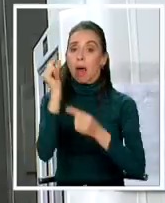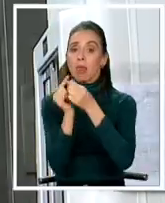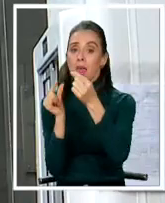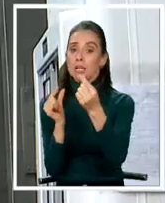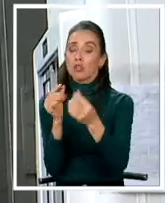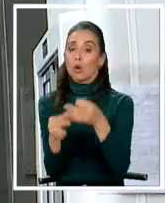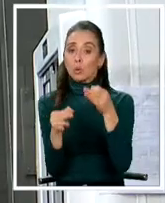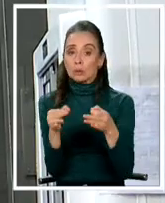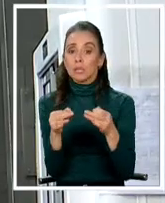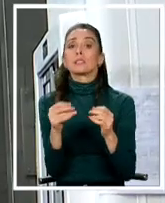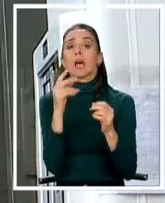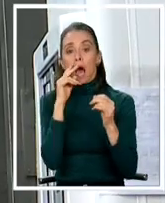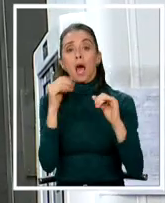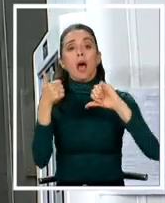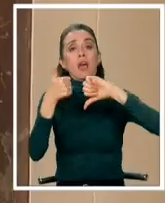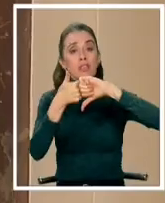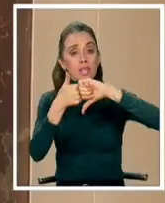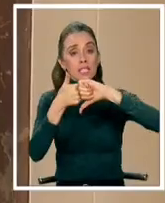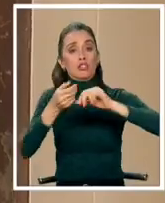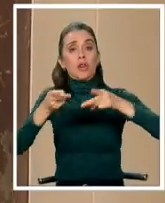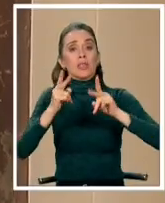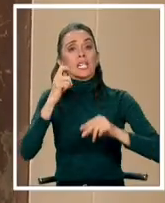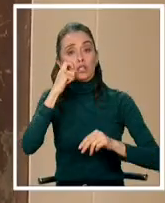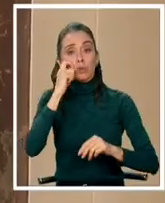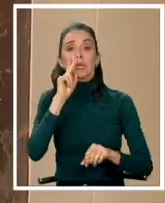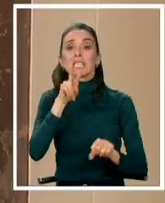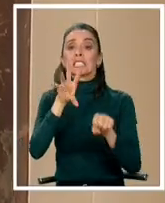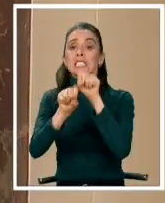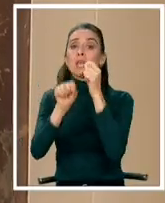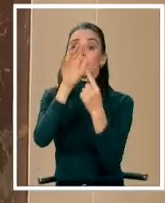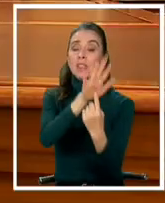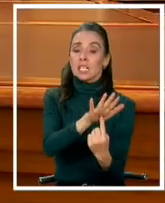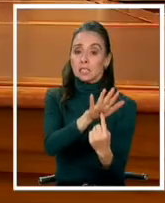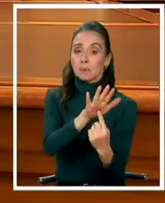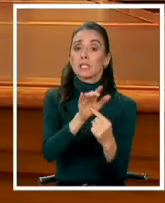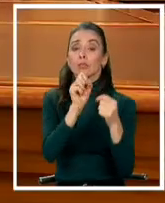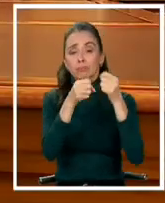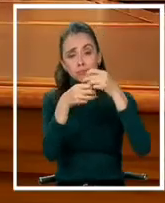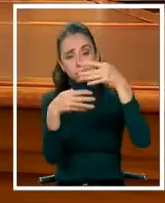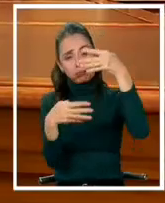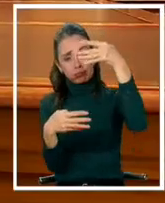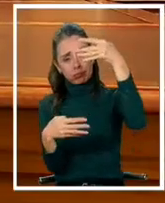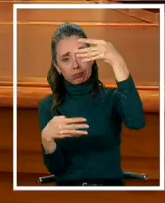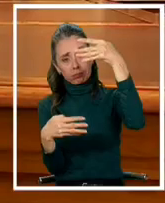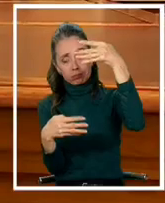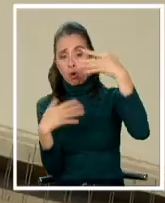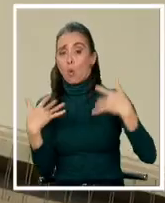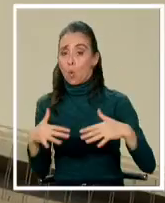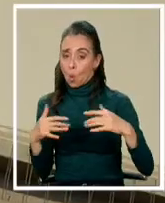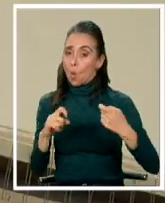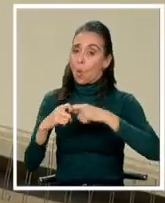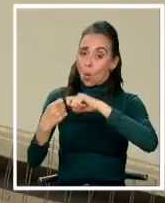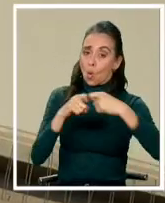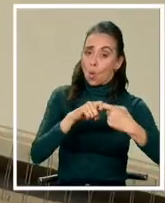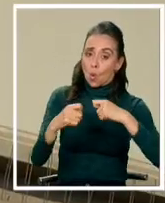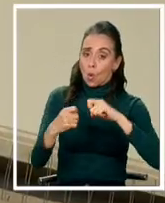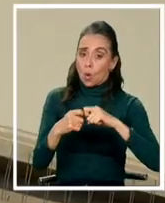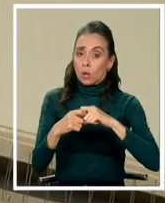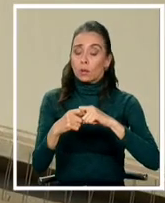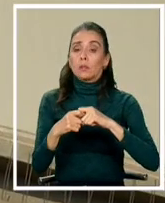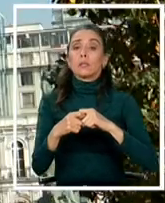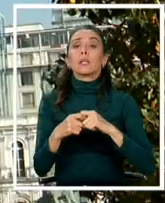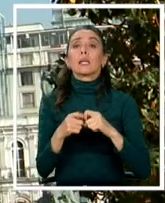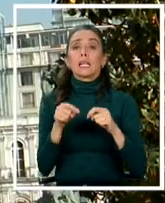que garantizar la perspectiva de género y de derechos humanos sin discriminación todos aspectos que fueron parte de un intenso debate que traspasó las barreras